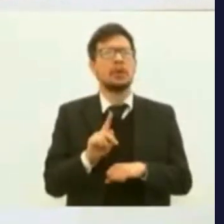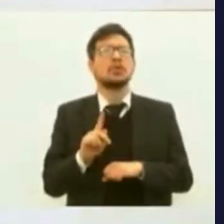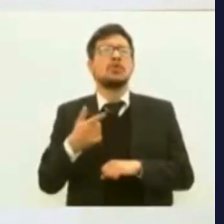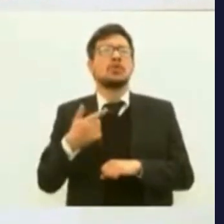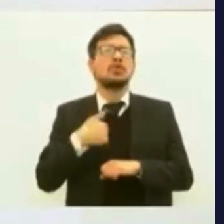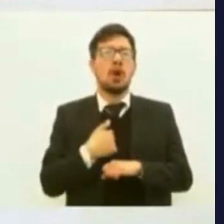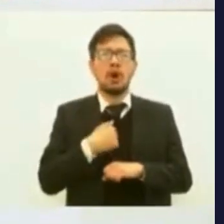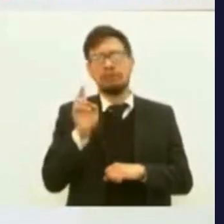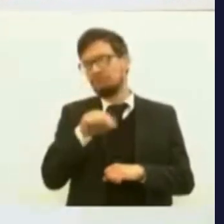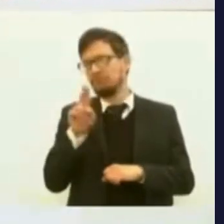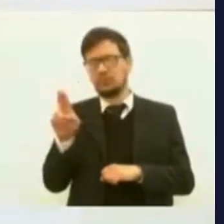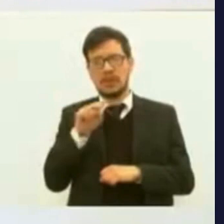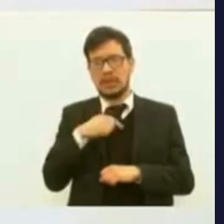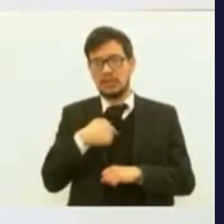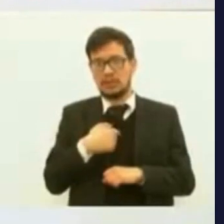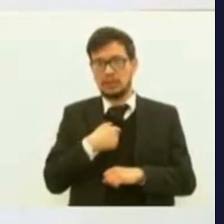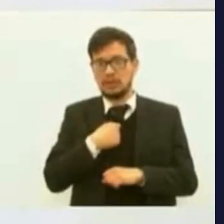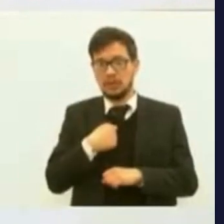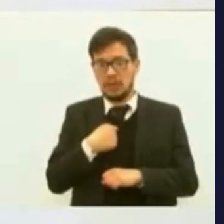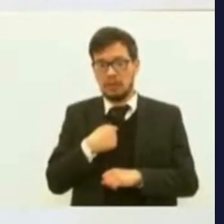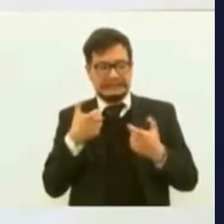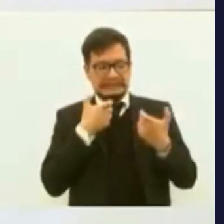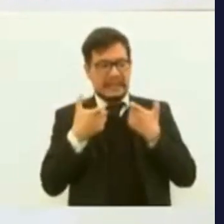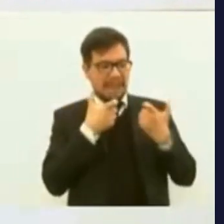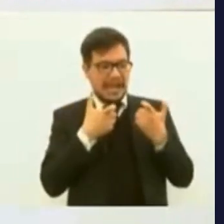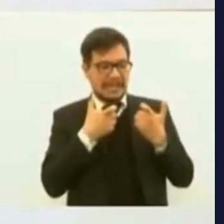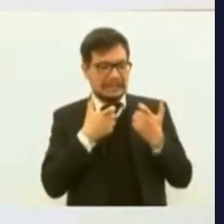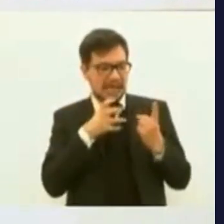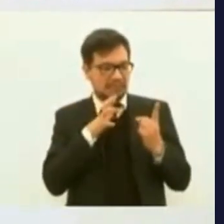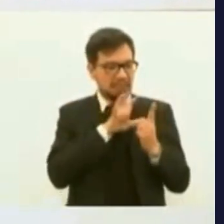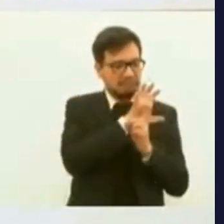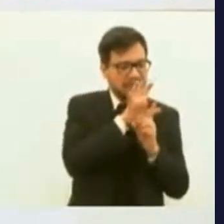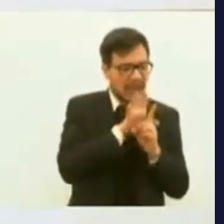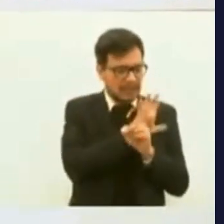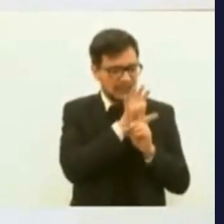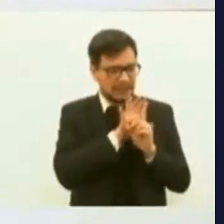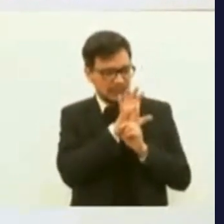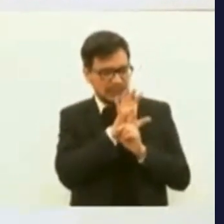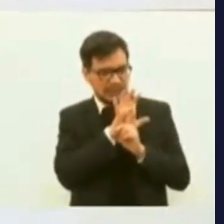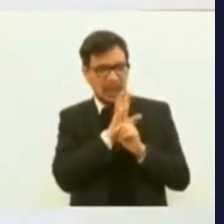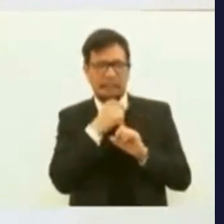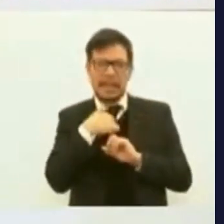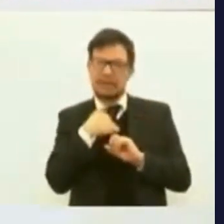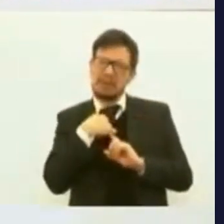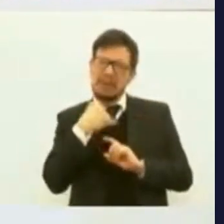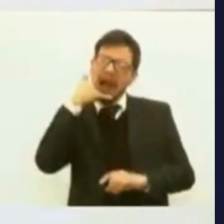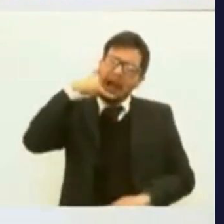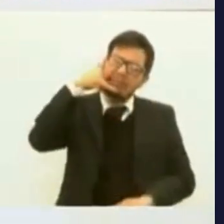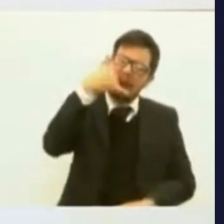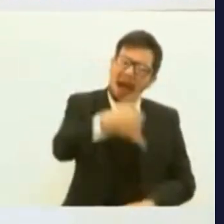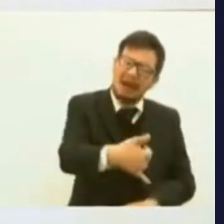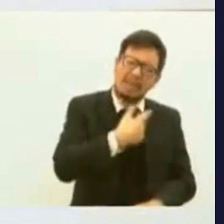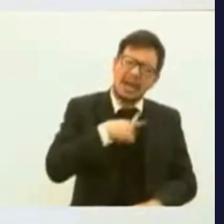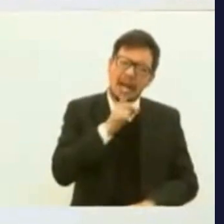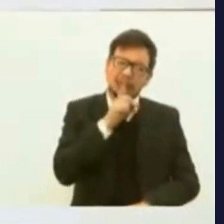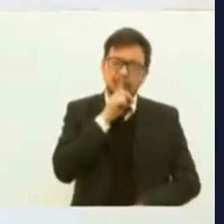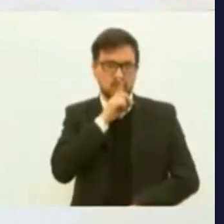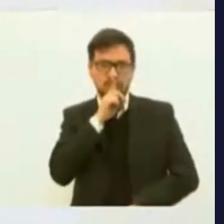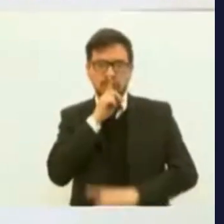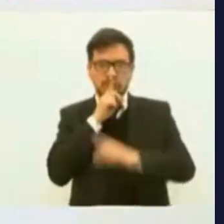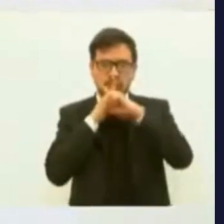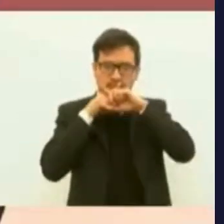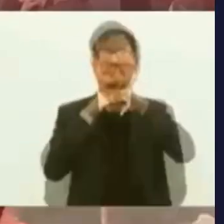me atrevería, no lo he hecho nunca en mi vida, hablarle al dueño de un medio de comunicación para que censure a